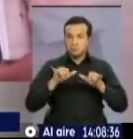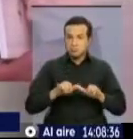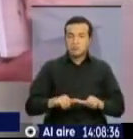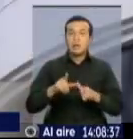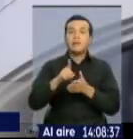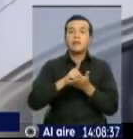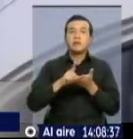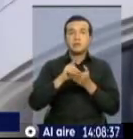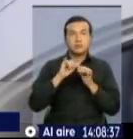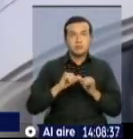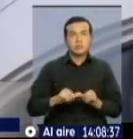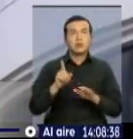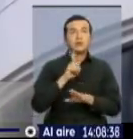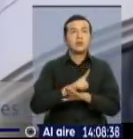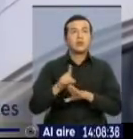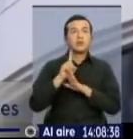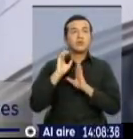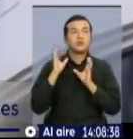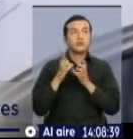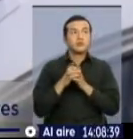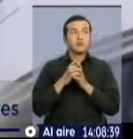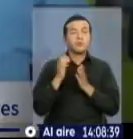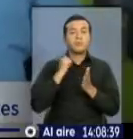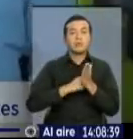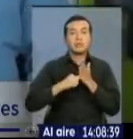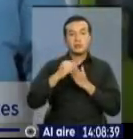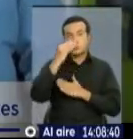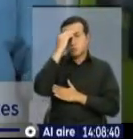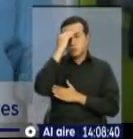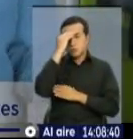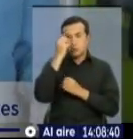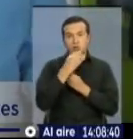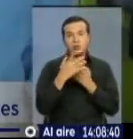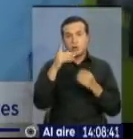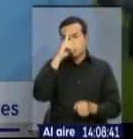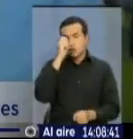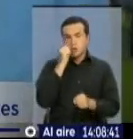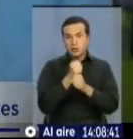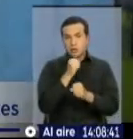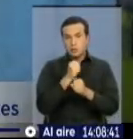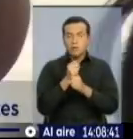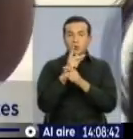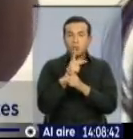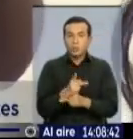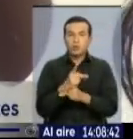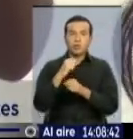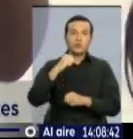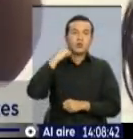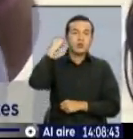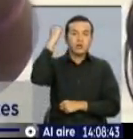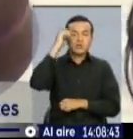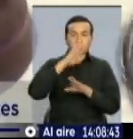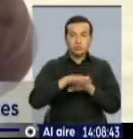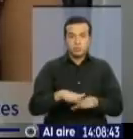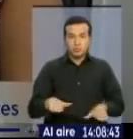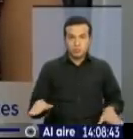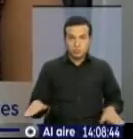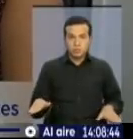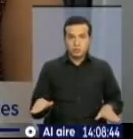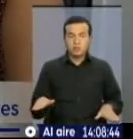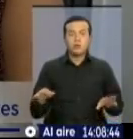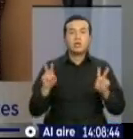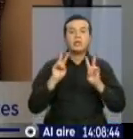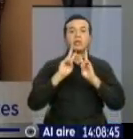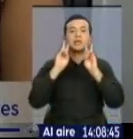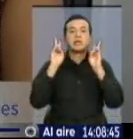distrito. En la Dirección Jurídica Zonal del Ministerio de Educación trabajan en la defensa y protección de los derechos de los estudiantes. Sobre